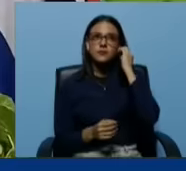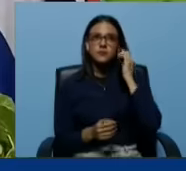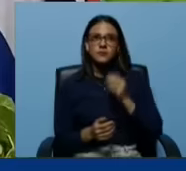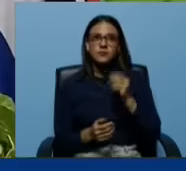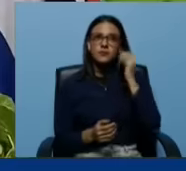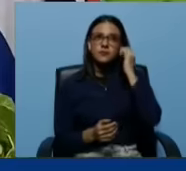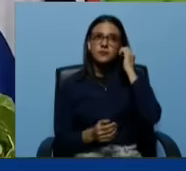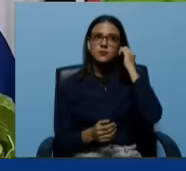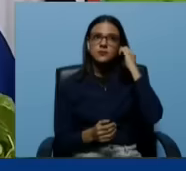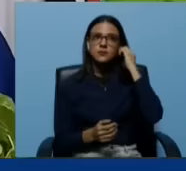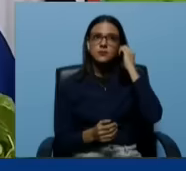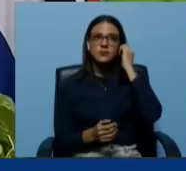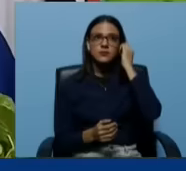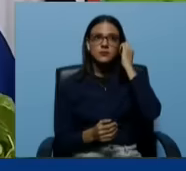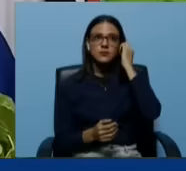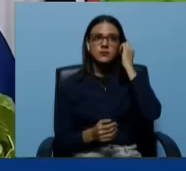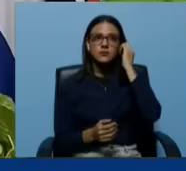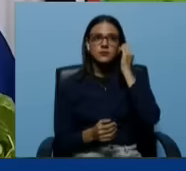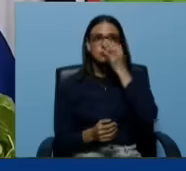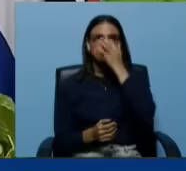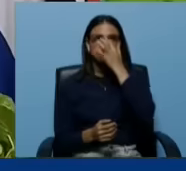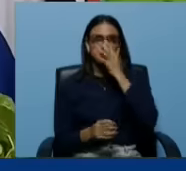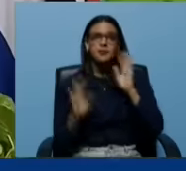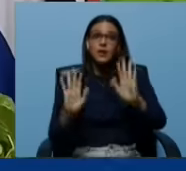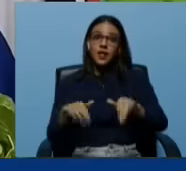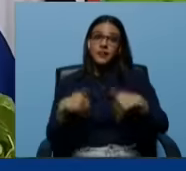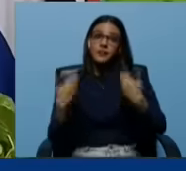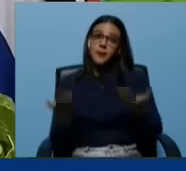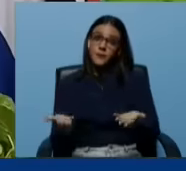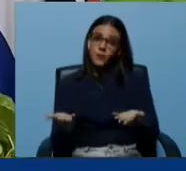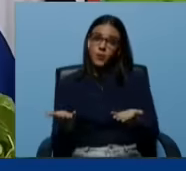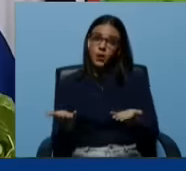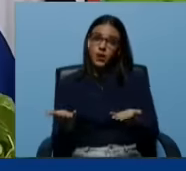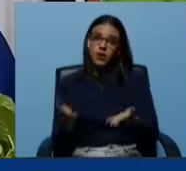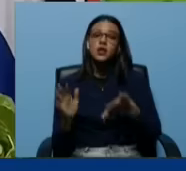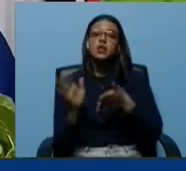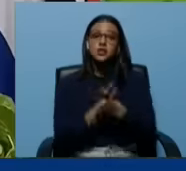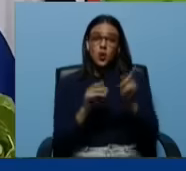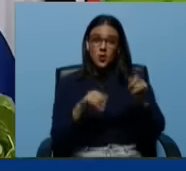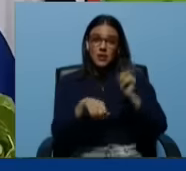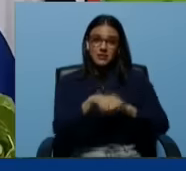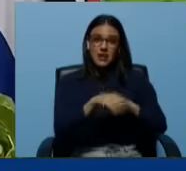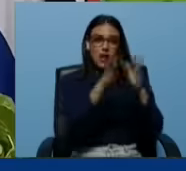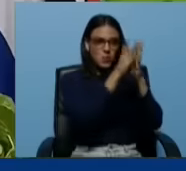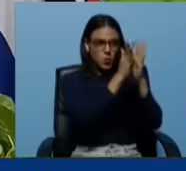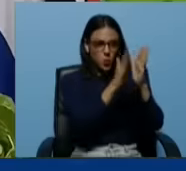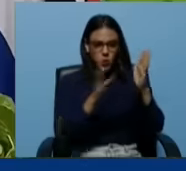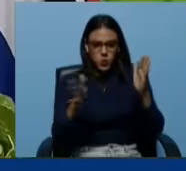luego, ese periodo que nos